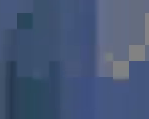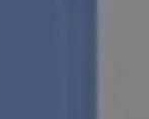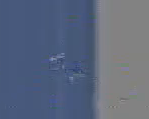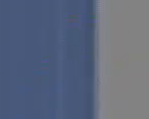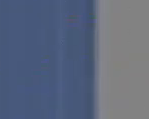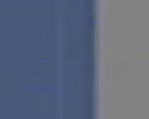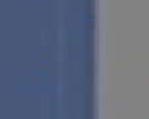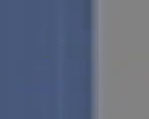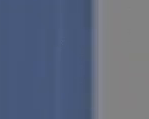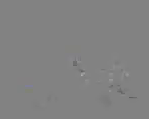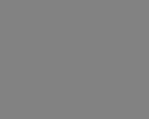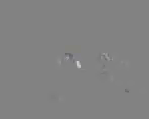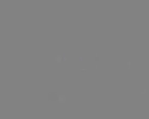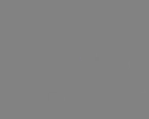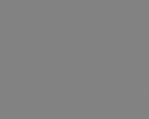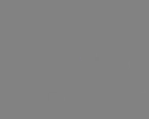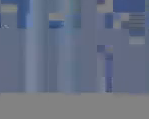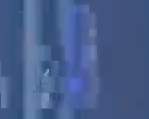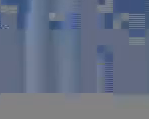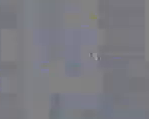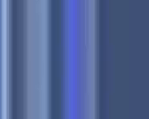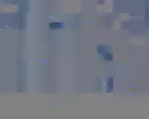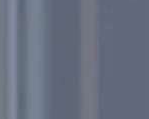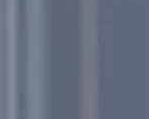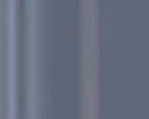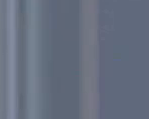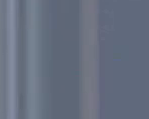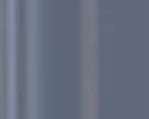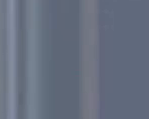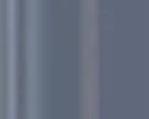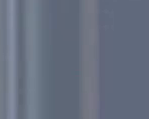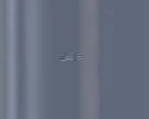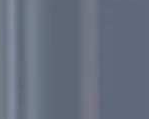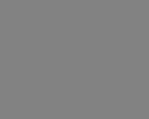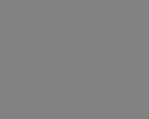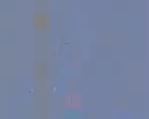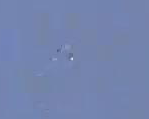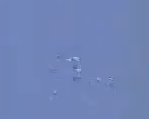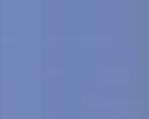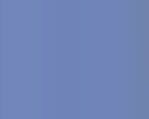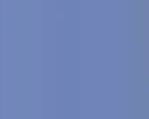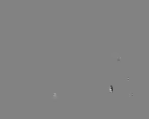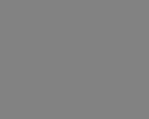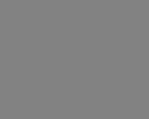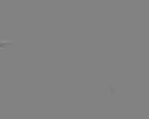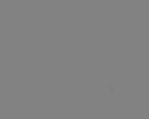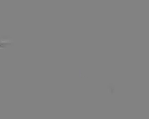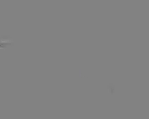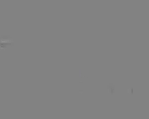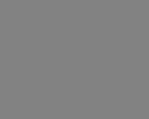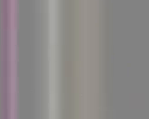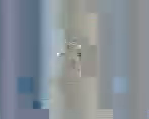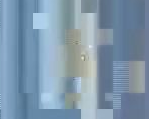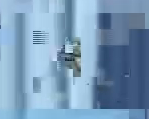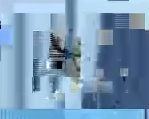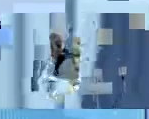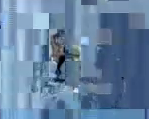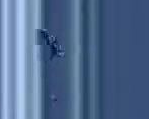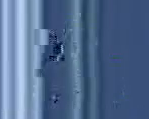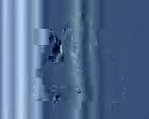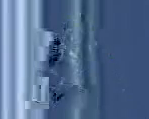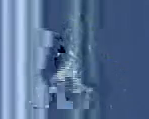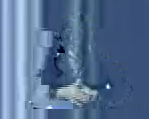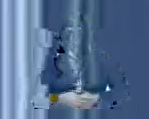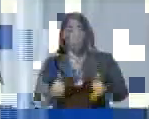Musicales, grupos teatrales, llevar a la juventud, sin fondos, con